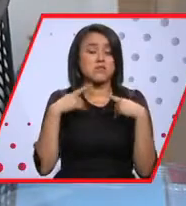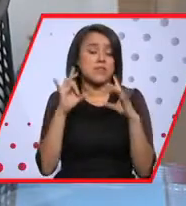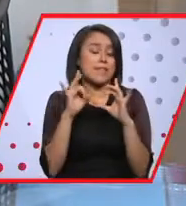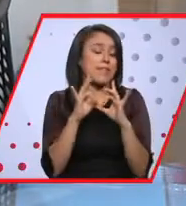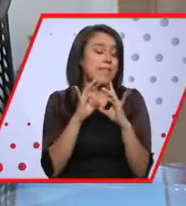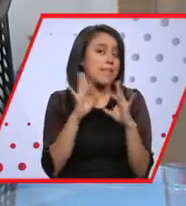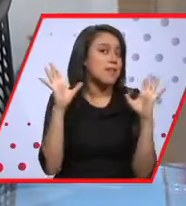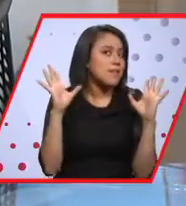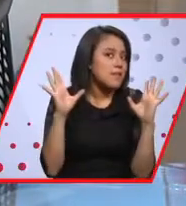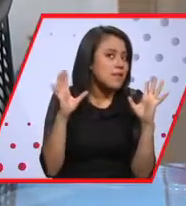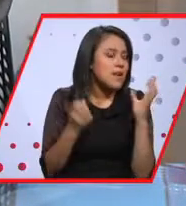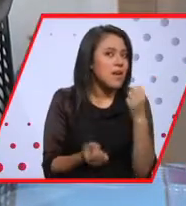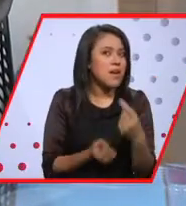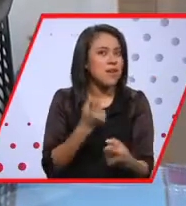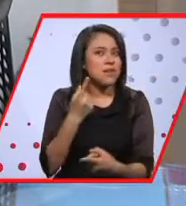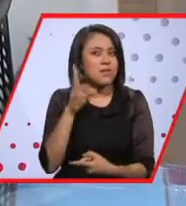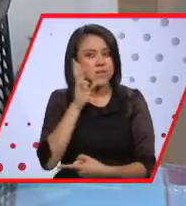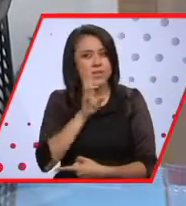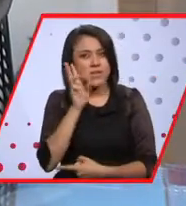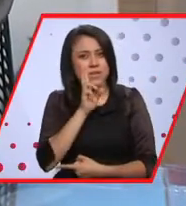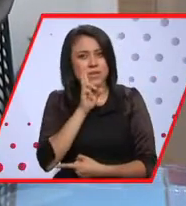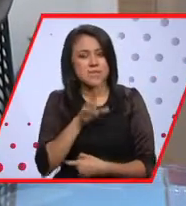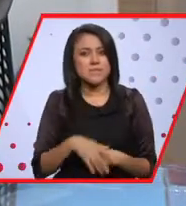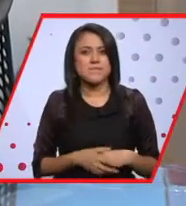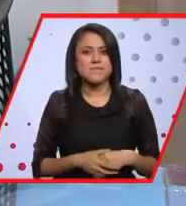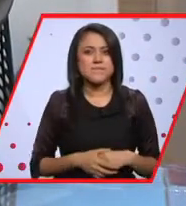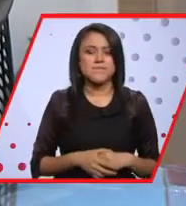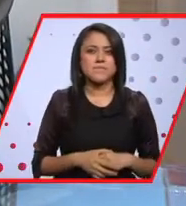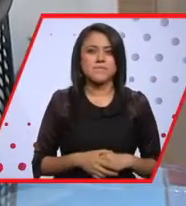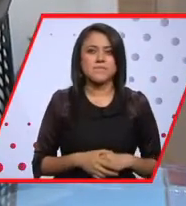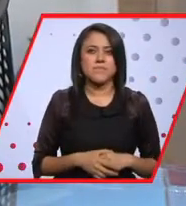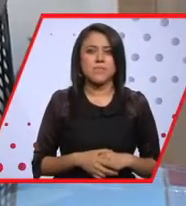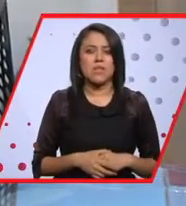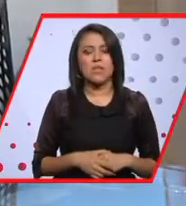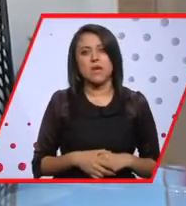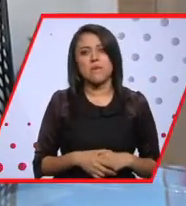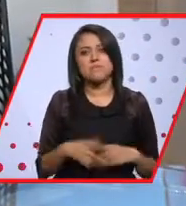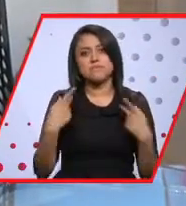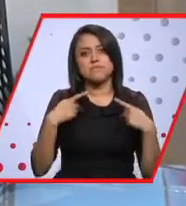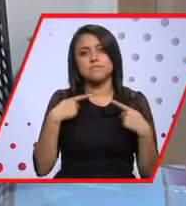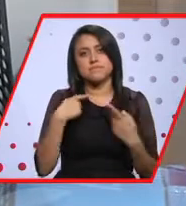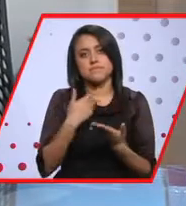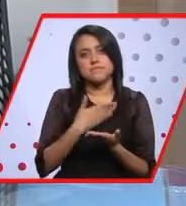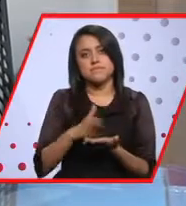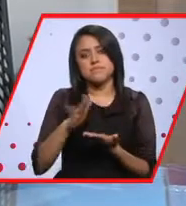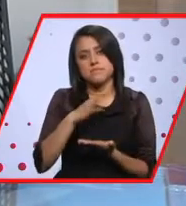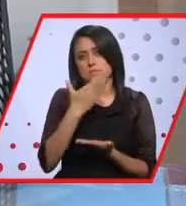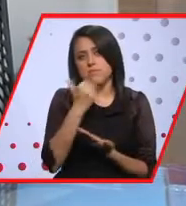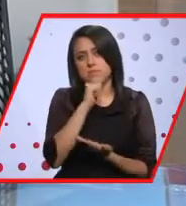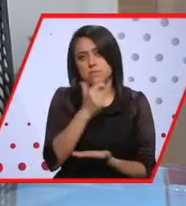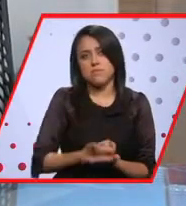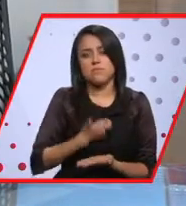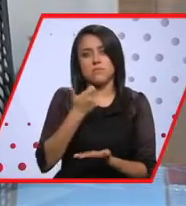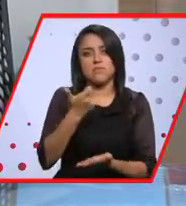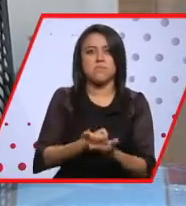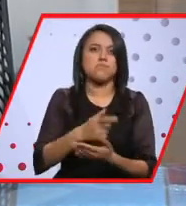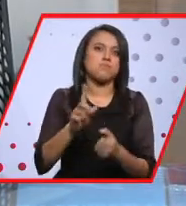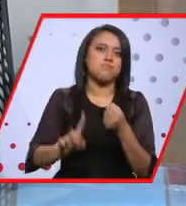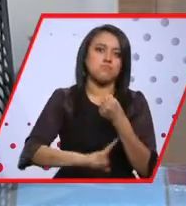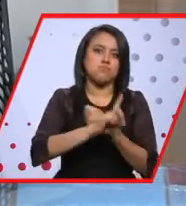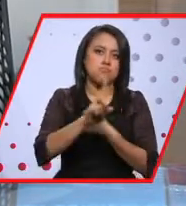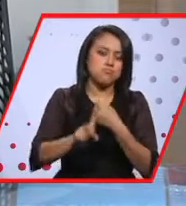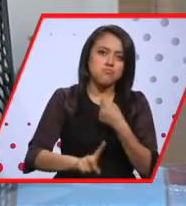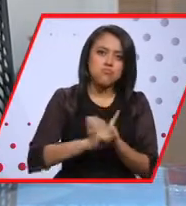de repente, uno se encuentra con situaciones muy curiosas. Despiden a una persona, no la indemnizan y se va un broncón